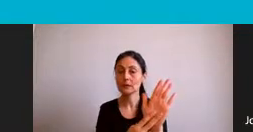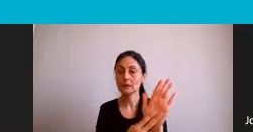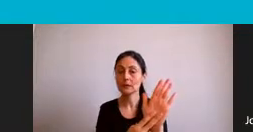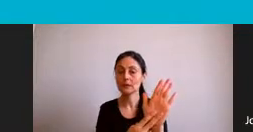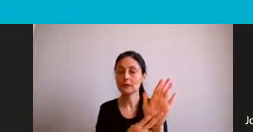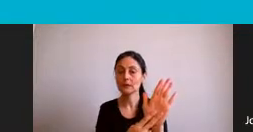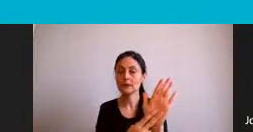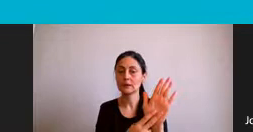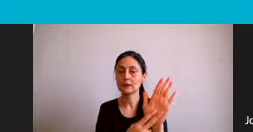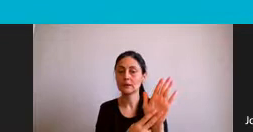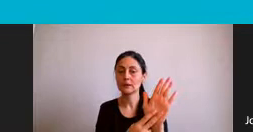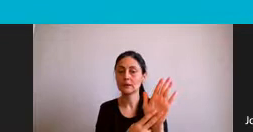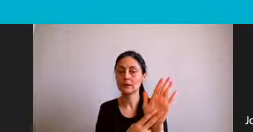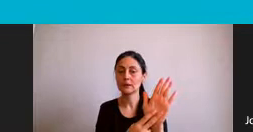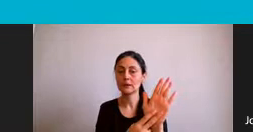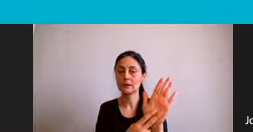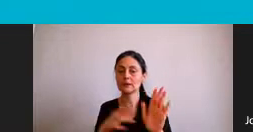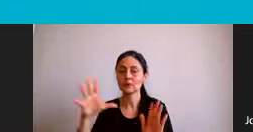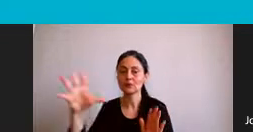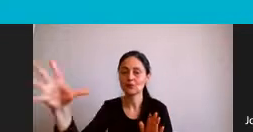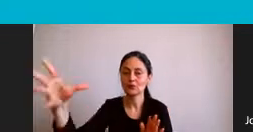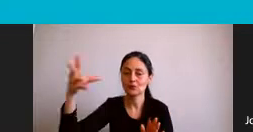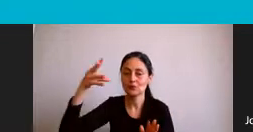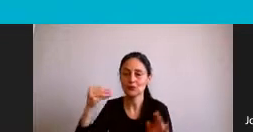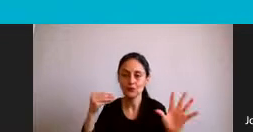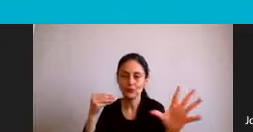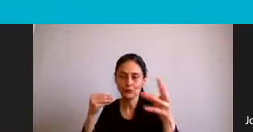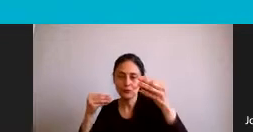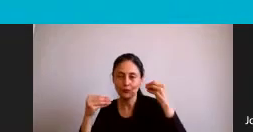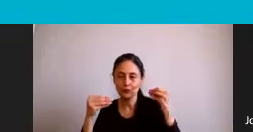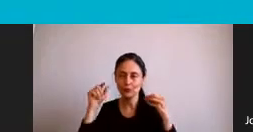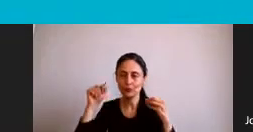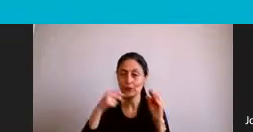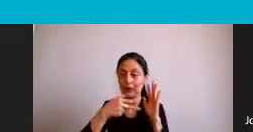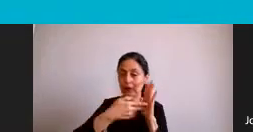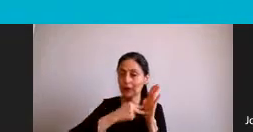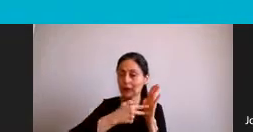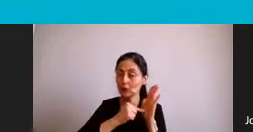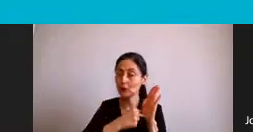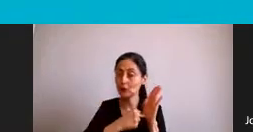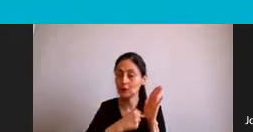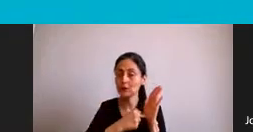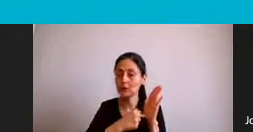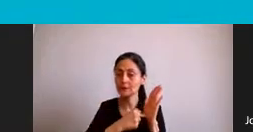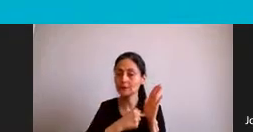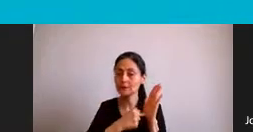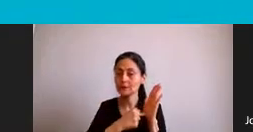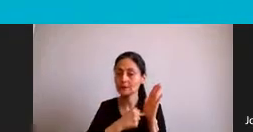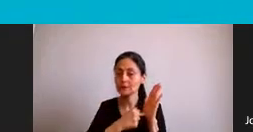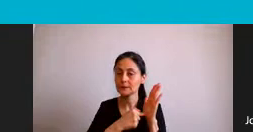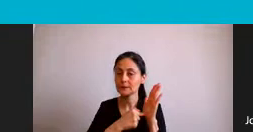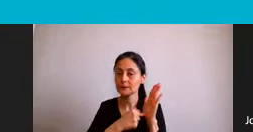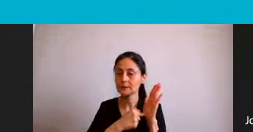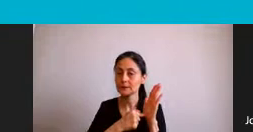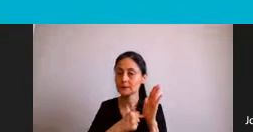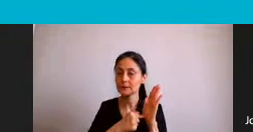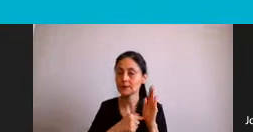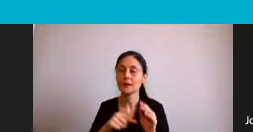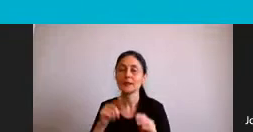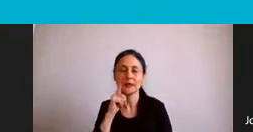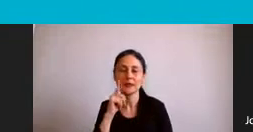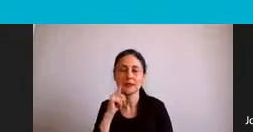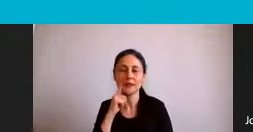el abordaje de estas complicaciones, tal como lo señalaban los expositores anteriores, tiene que ser o tiene que tener un componente principal